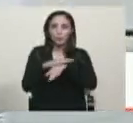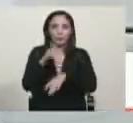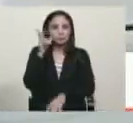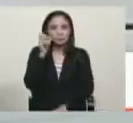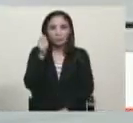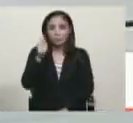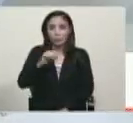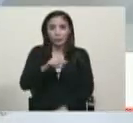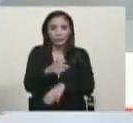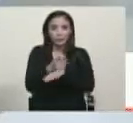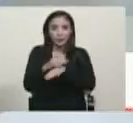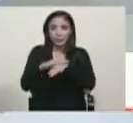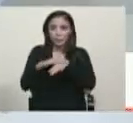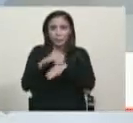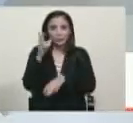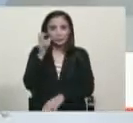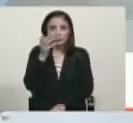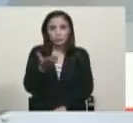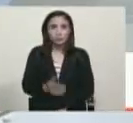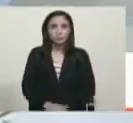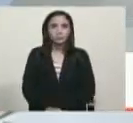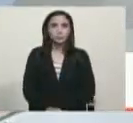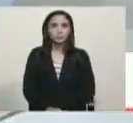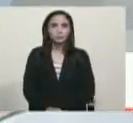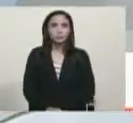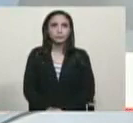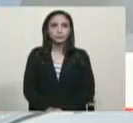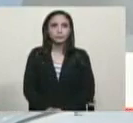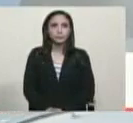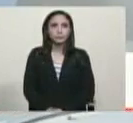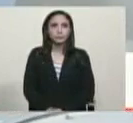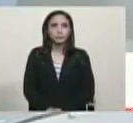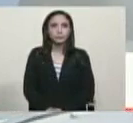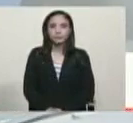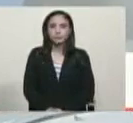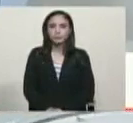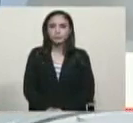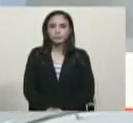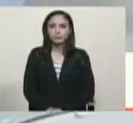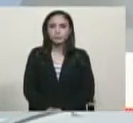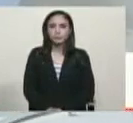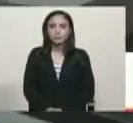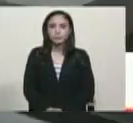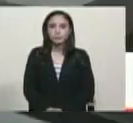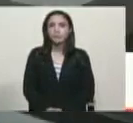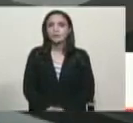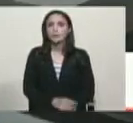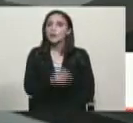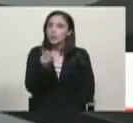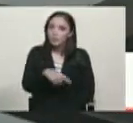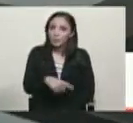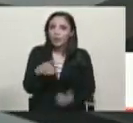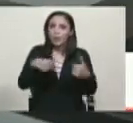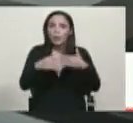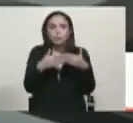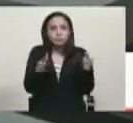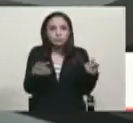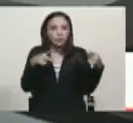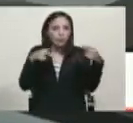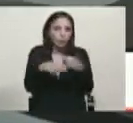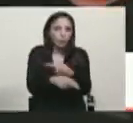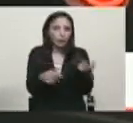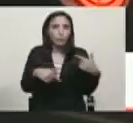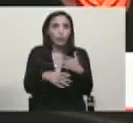Magali para que ahonde más sobre este centro que inauguramos, y adicionalmente estamos reinaugurando una